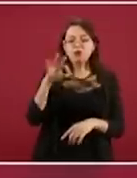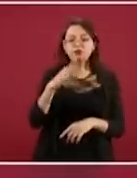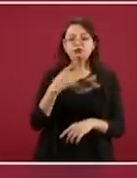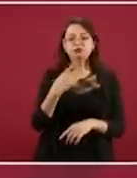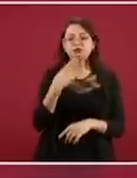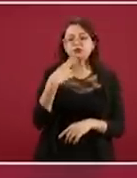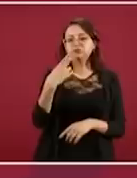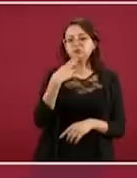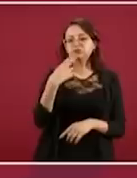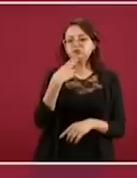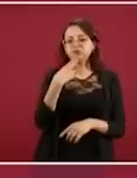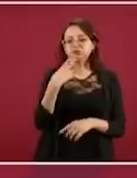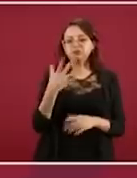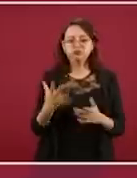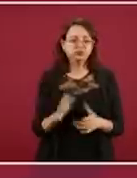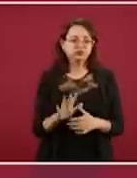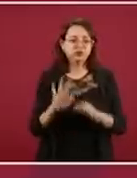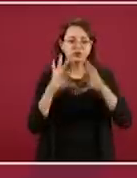cualquier aplicación.